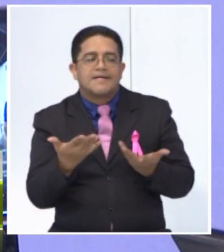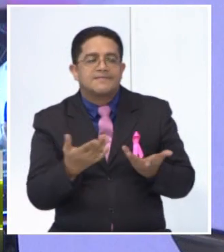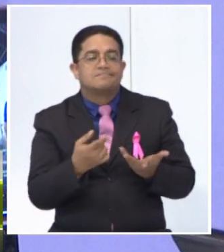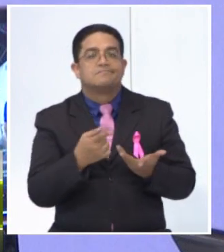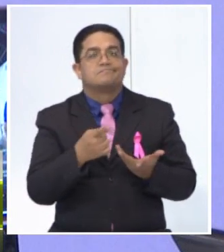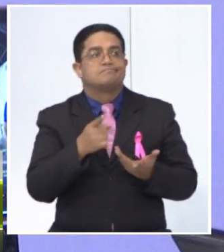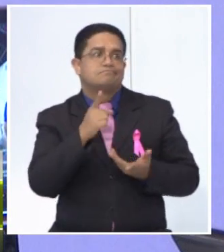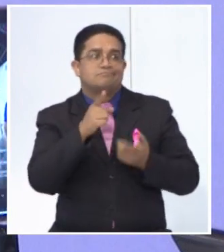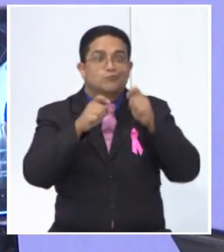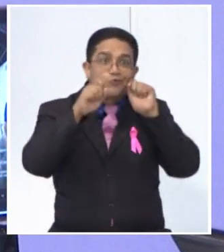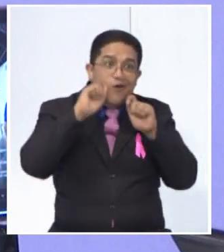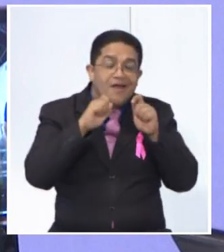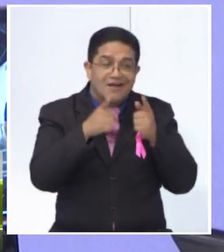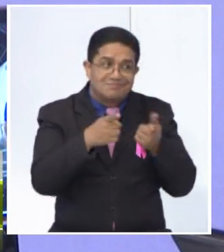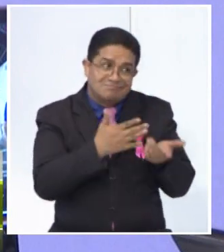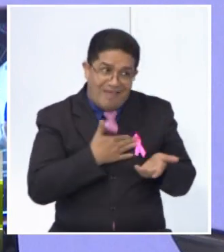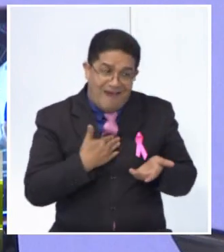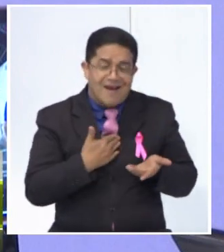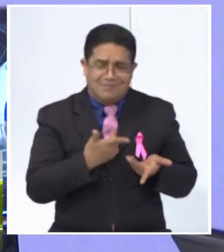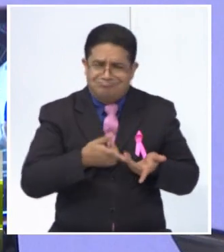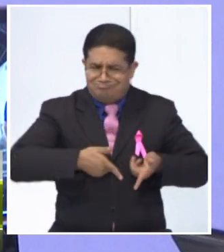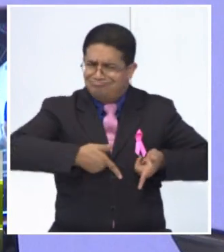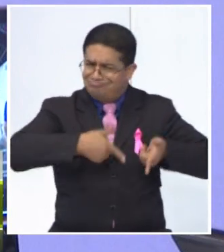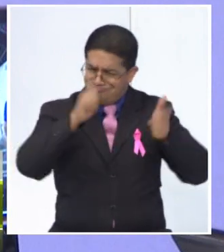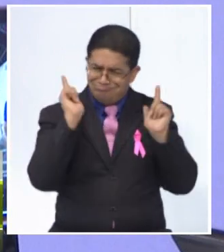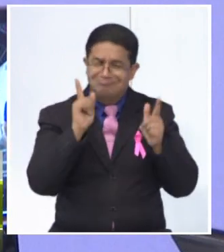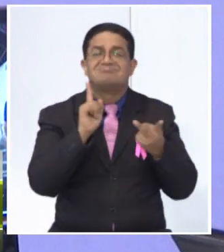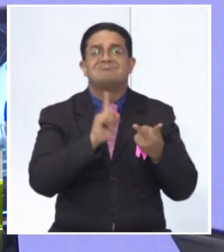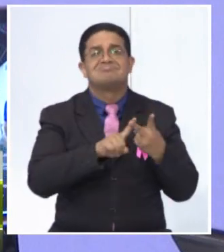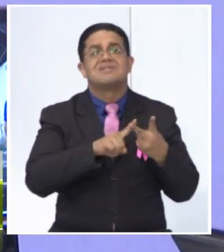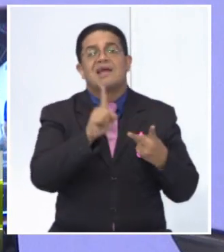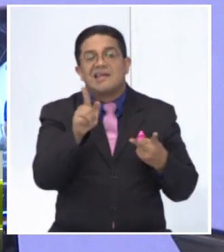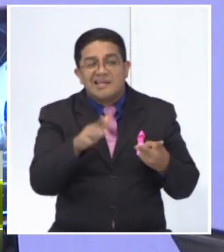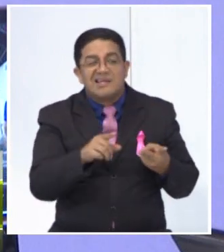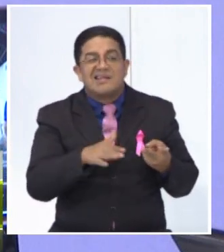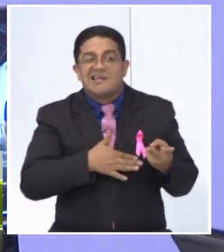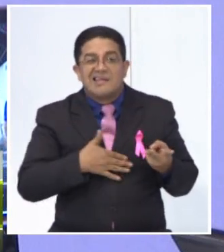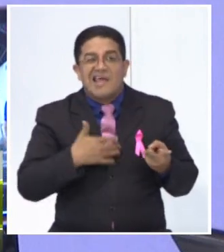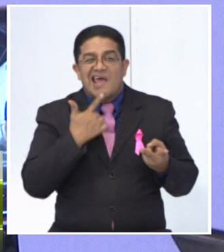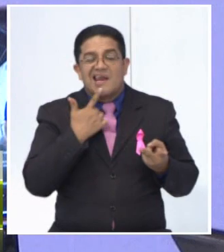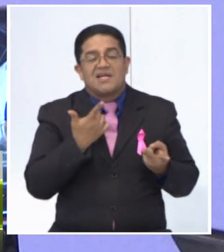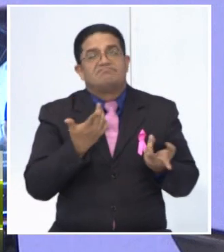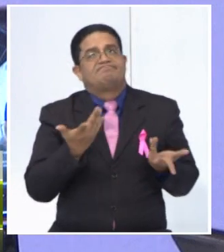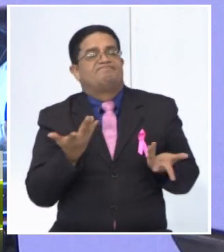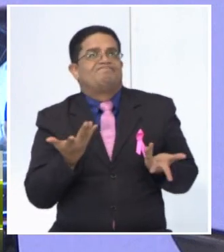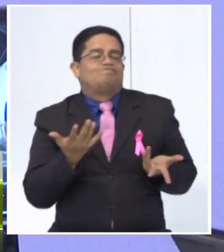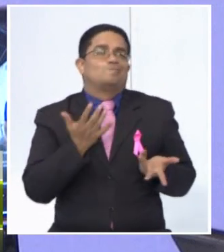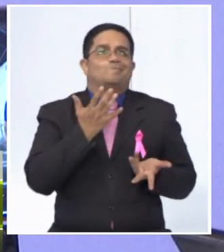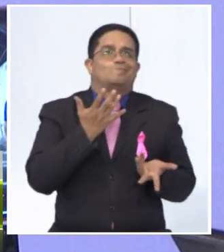que llorar, llore, si tiene que expresar una emoción que no sea quizás